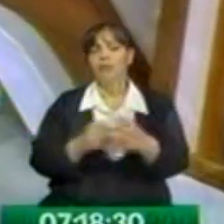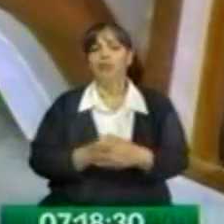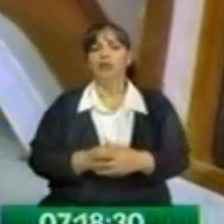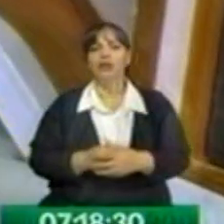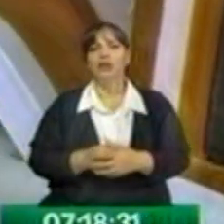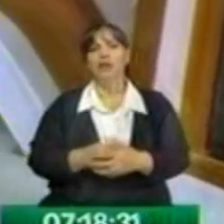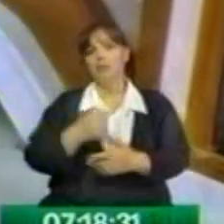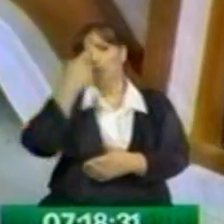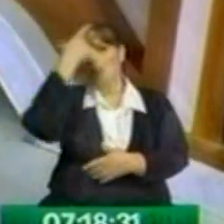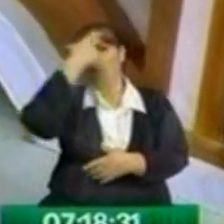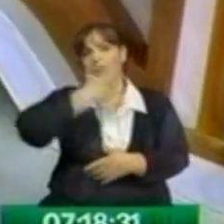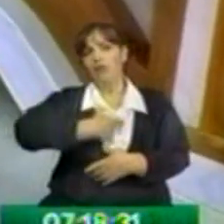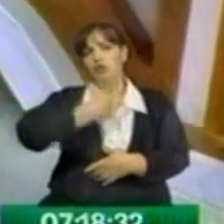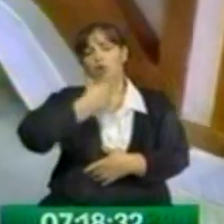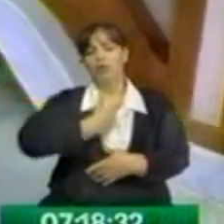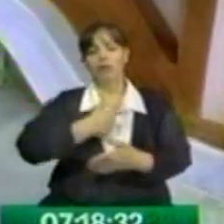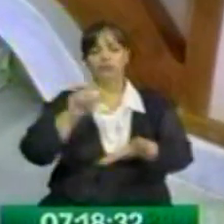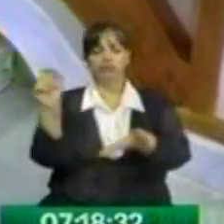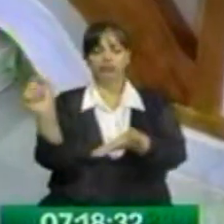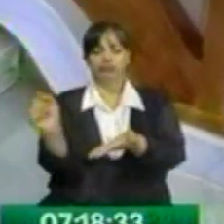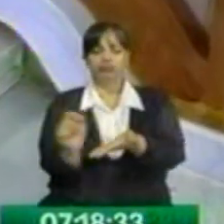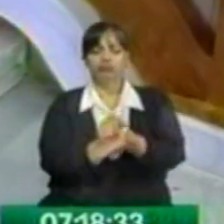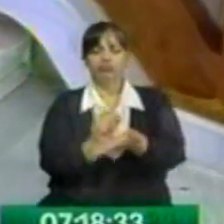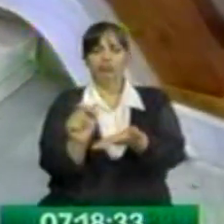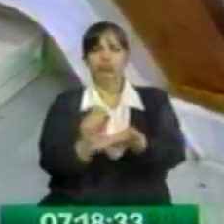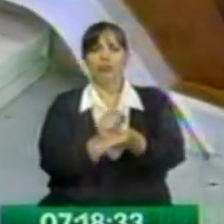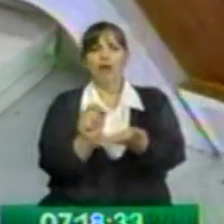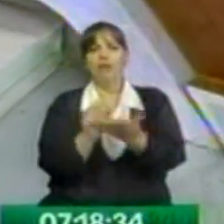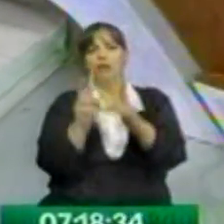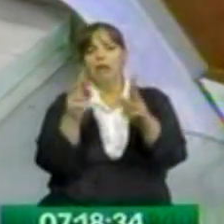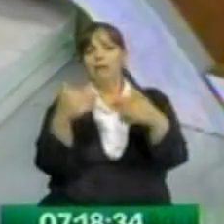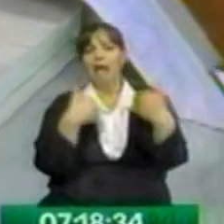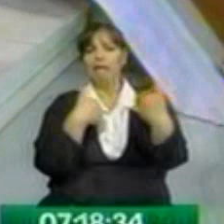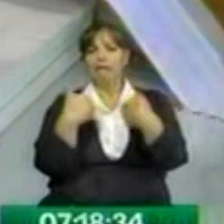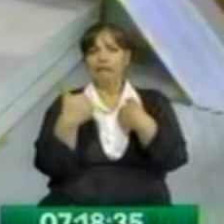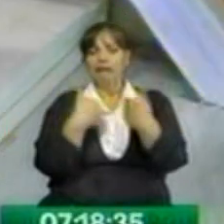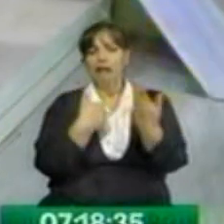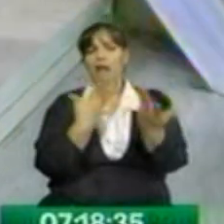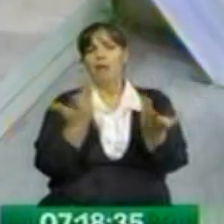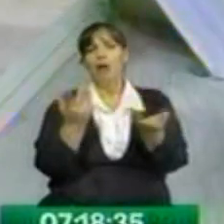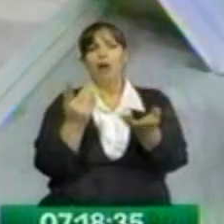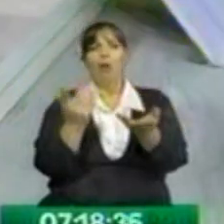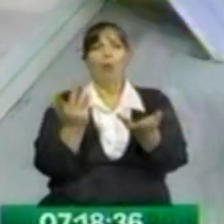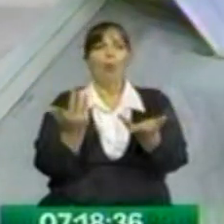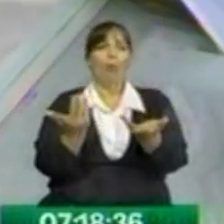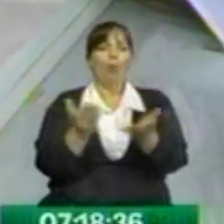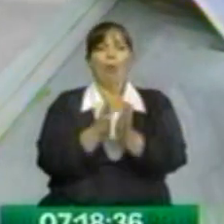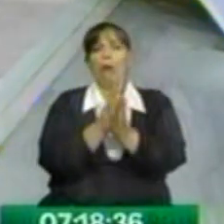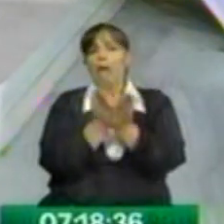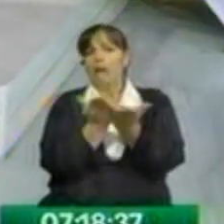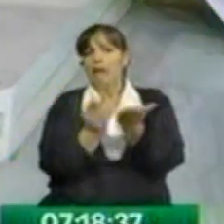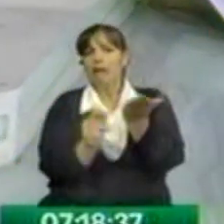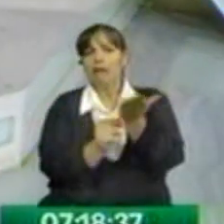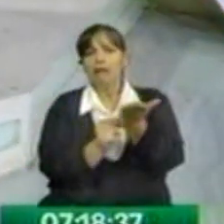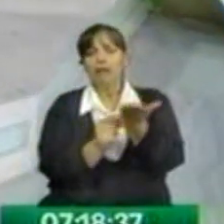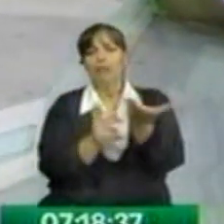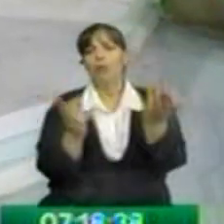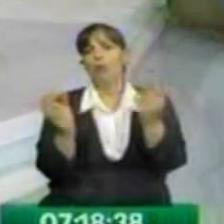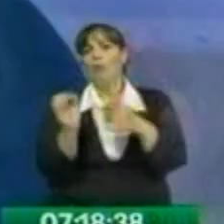de músico, servicio de producción de espectáculos, servicios museográficos, de investigación,